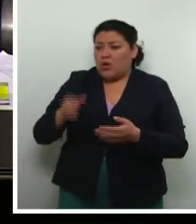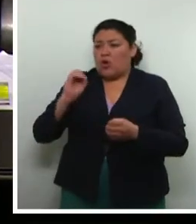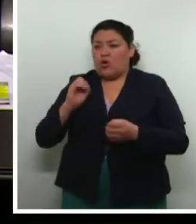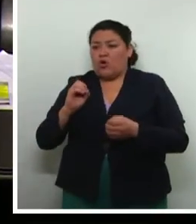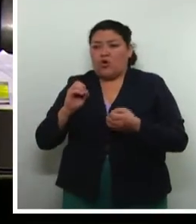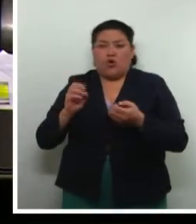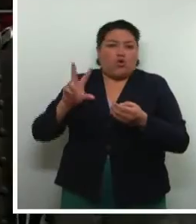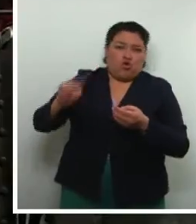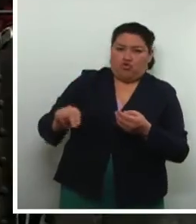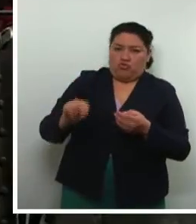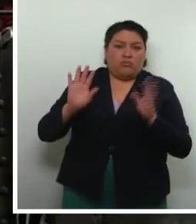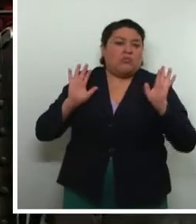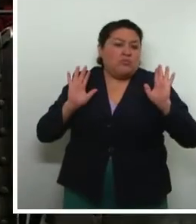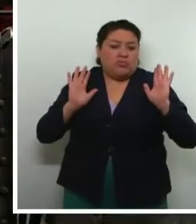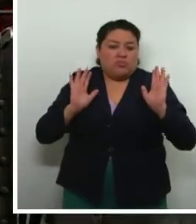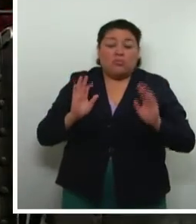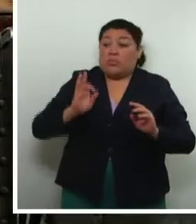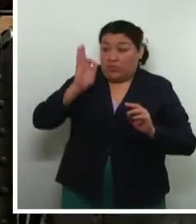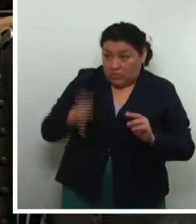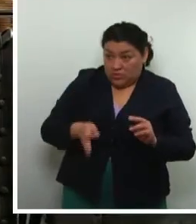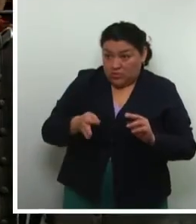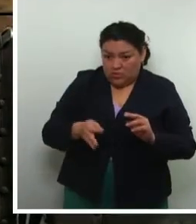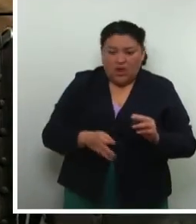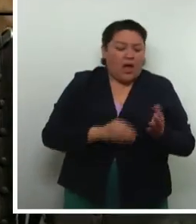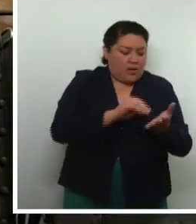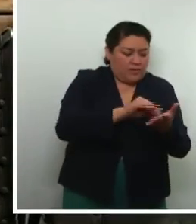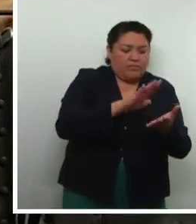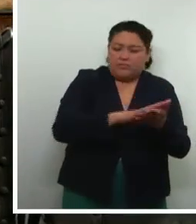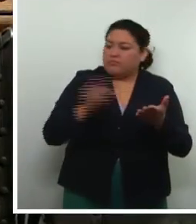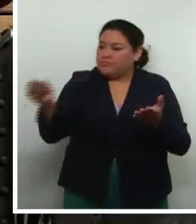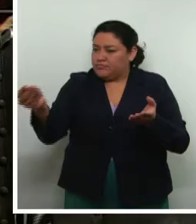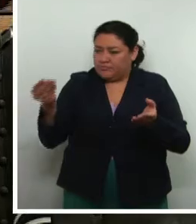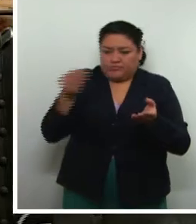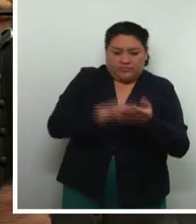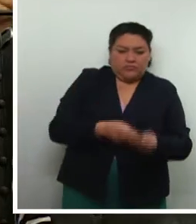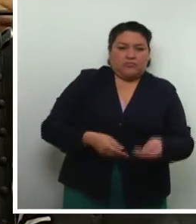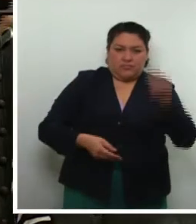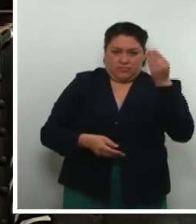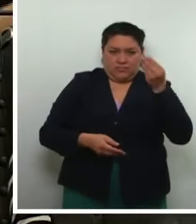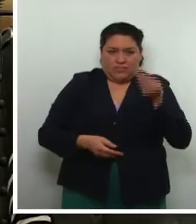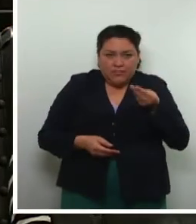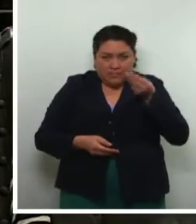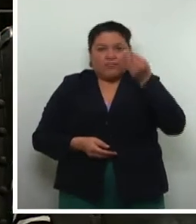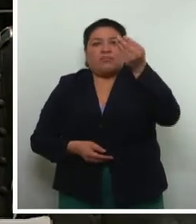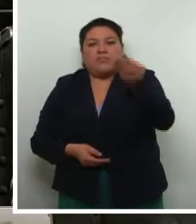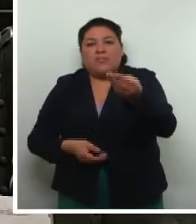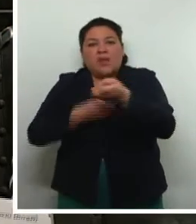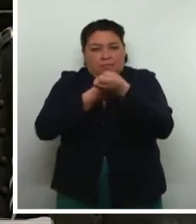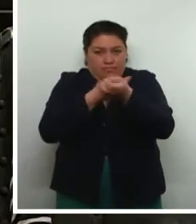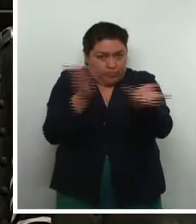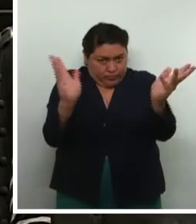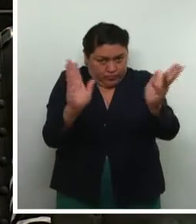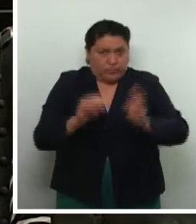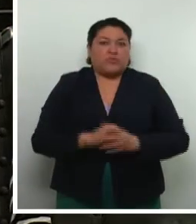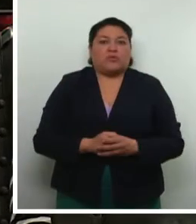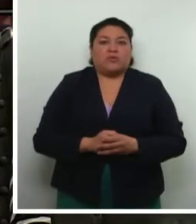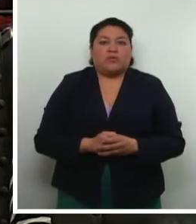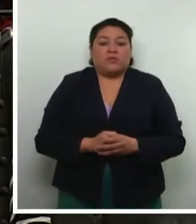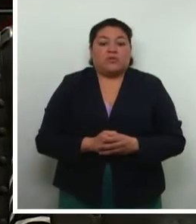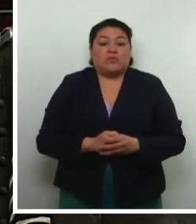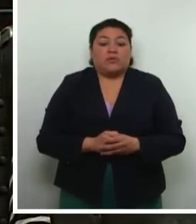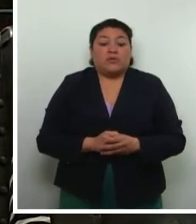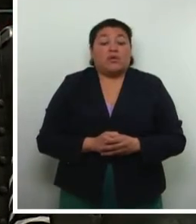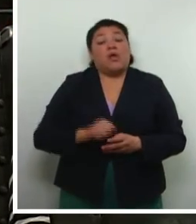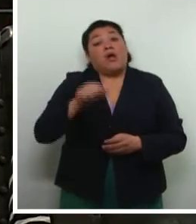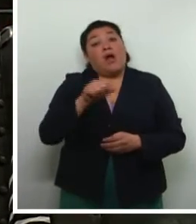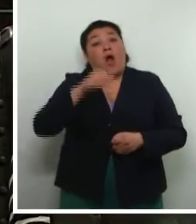Las que se acepten se van a consignar en el documento que le rindamos al Pleno. Y